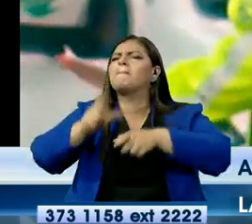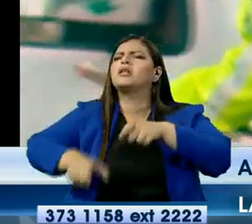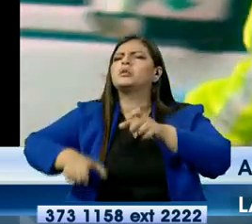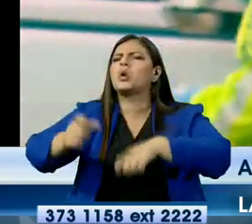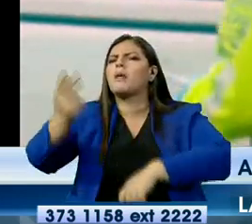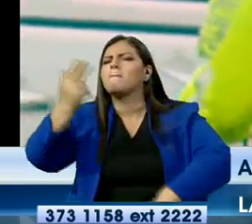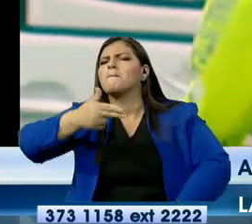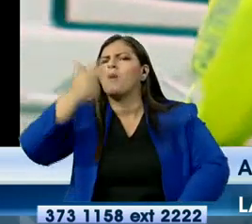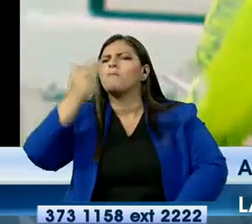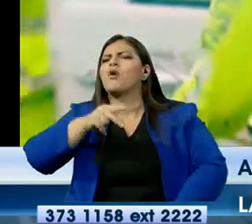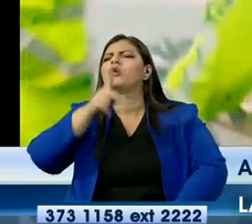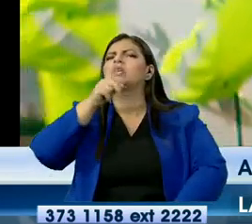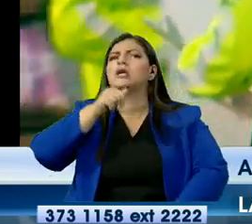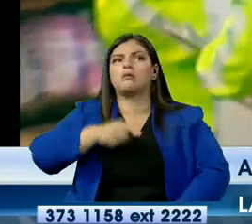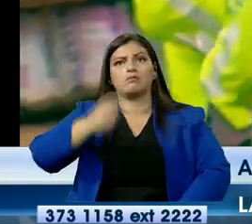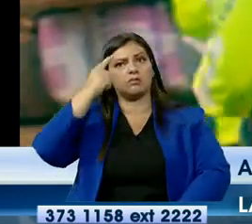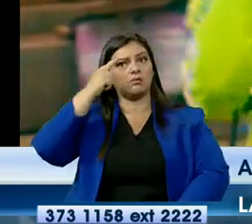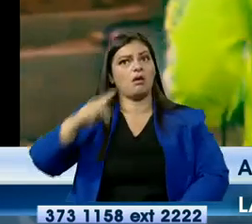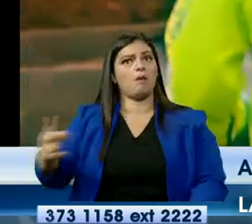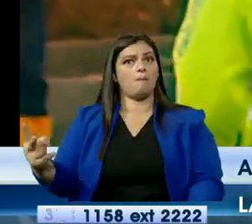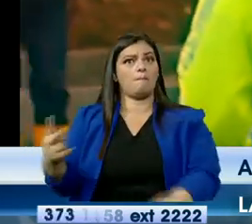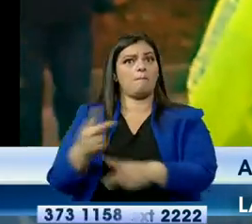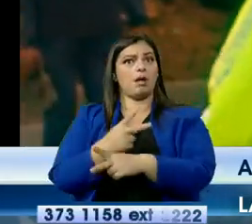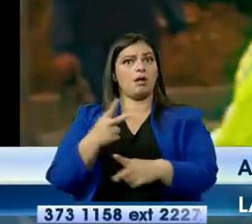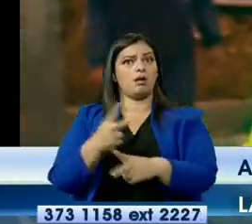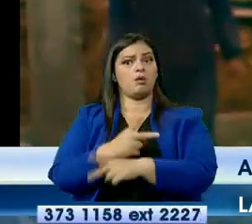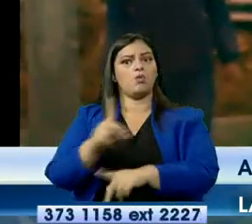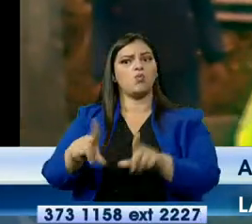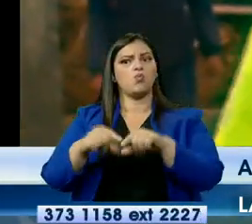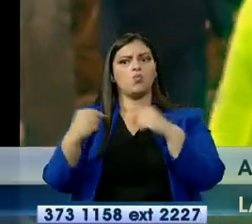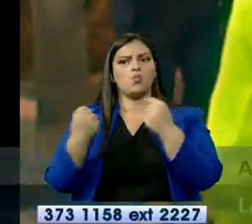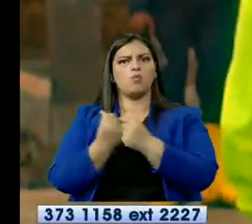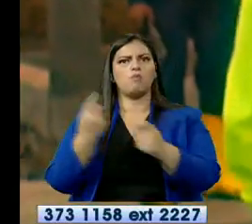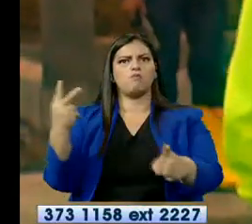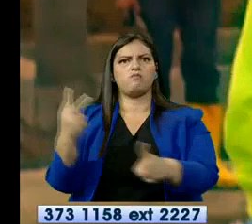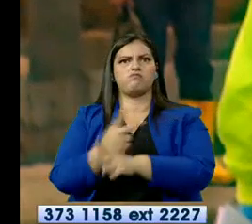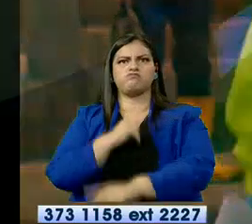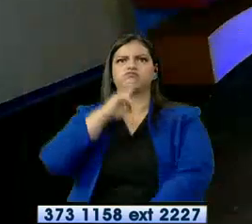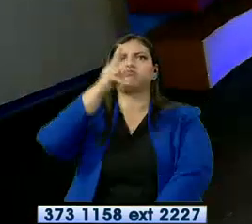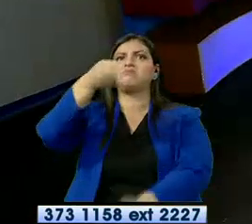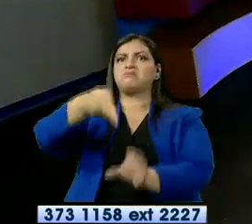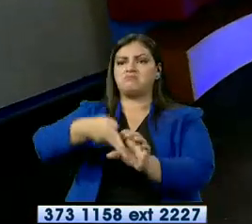una organización delictiva, informó Charlie Pizá.